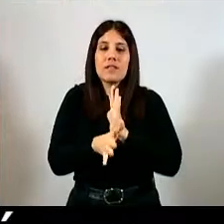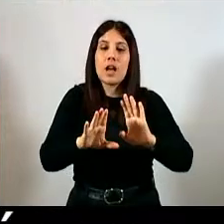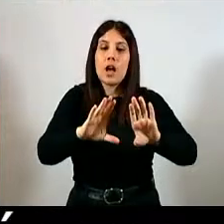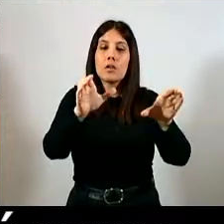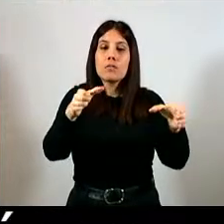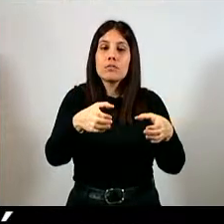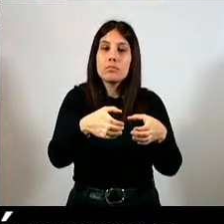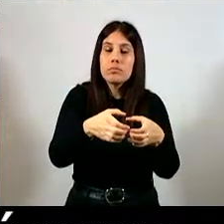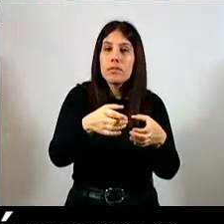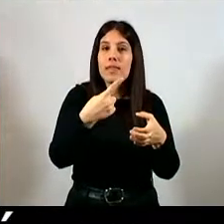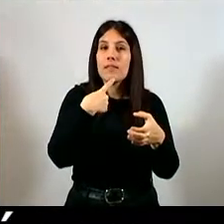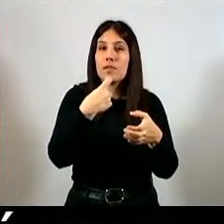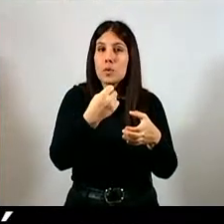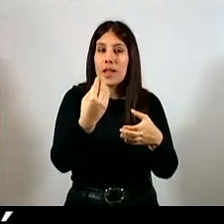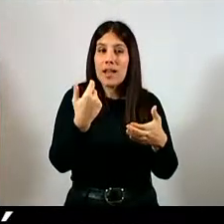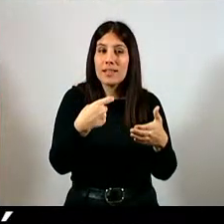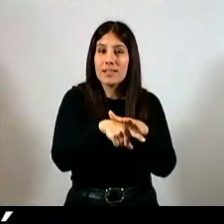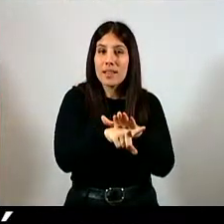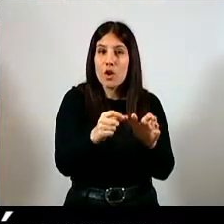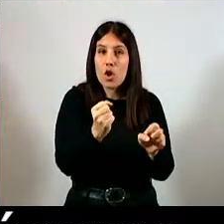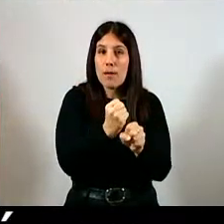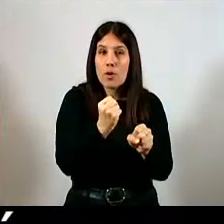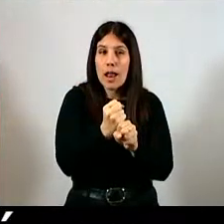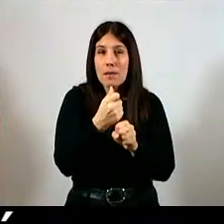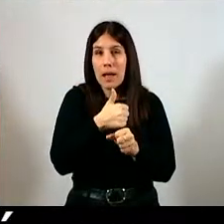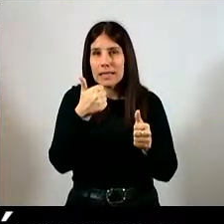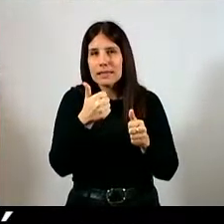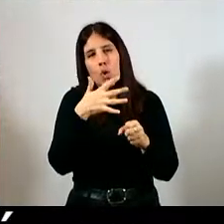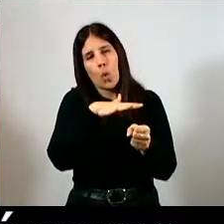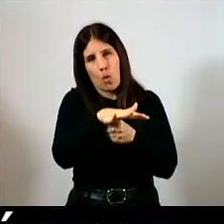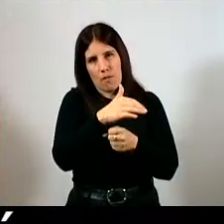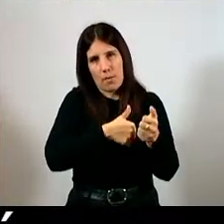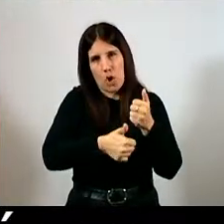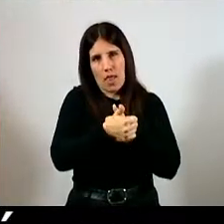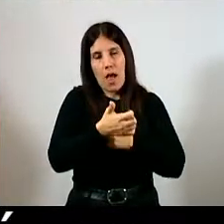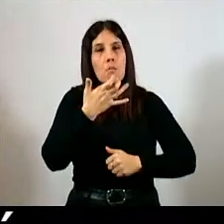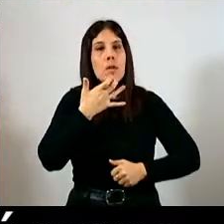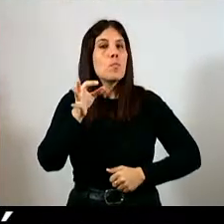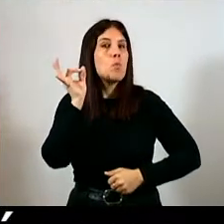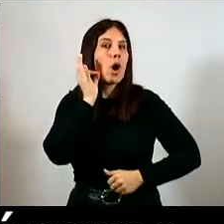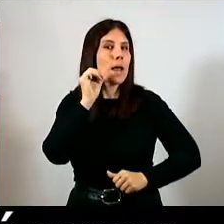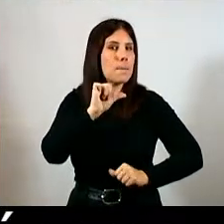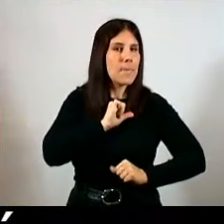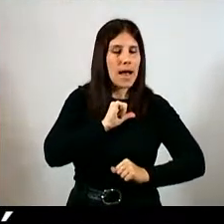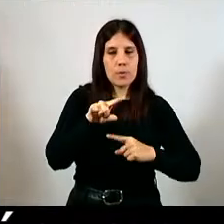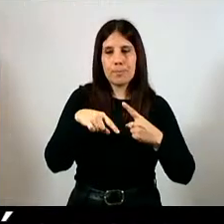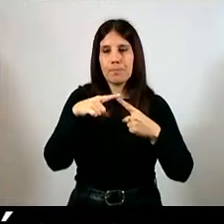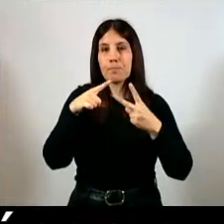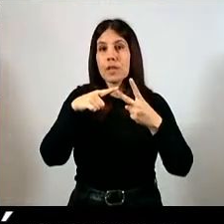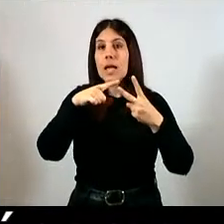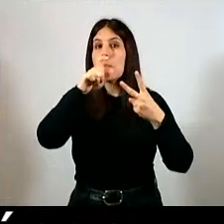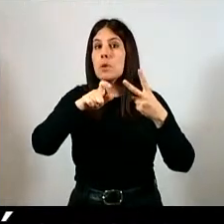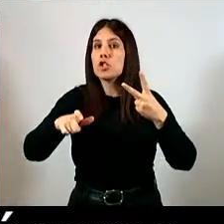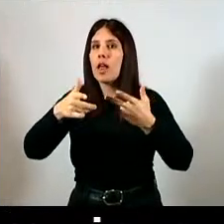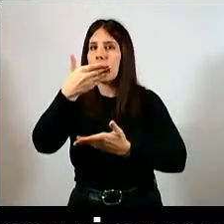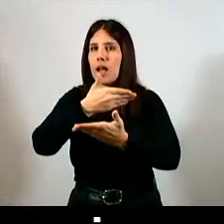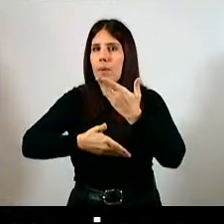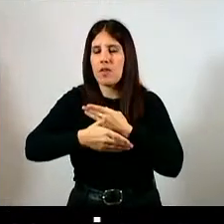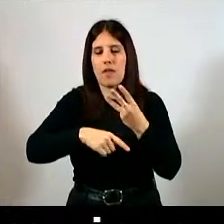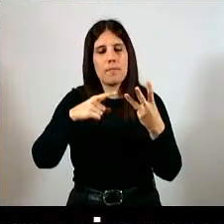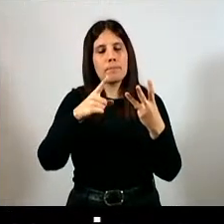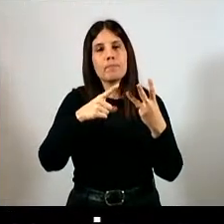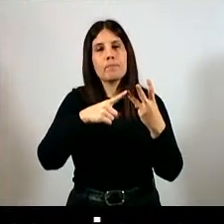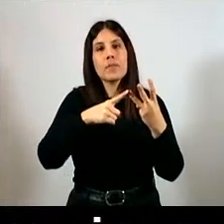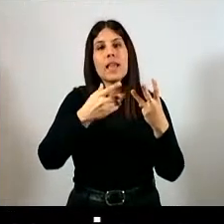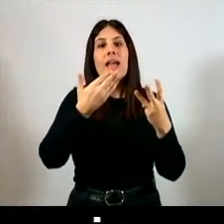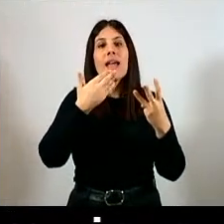colectivos con mayor dificultad de inserción laboral, como son las mujeres desempleadas, las personas con discapacidad, los menores de